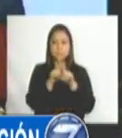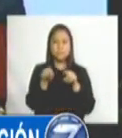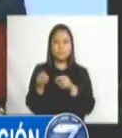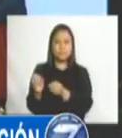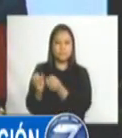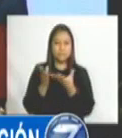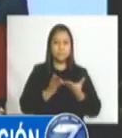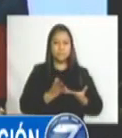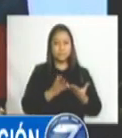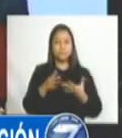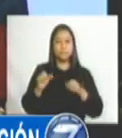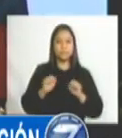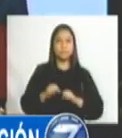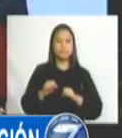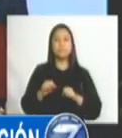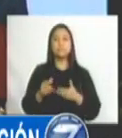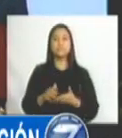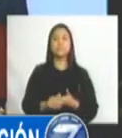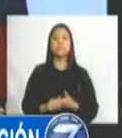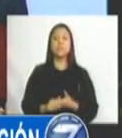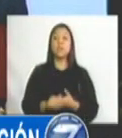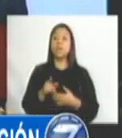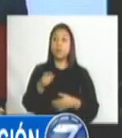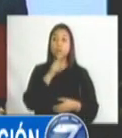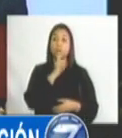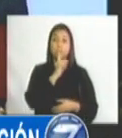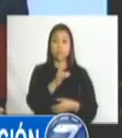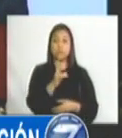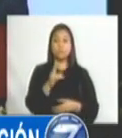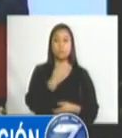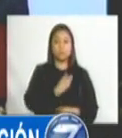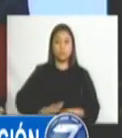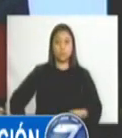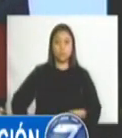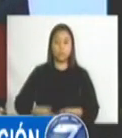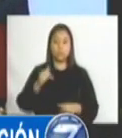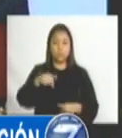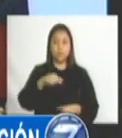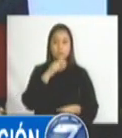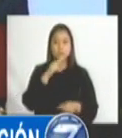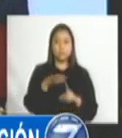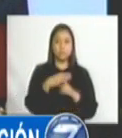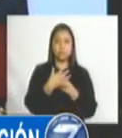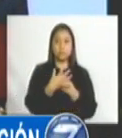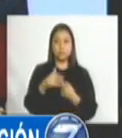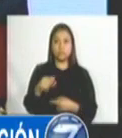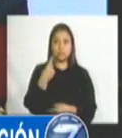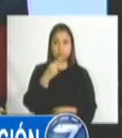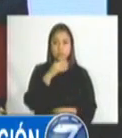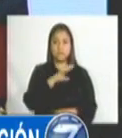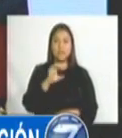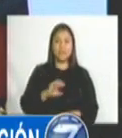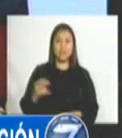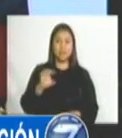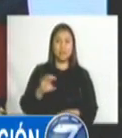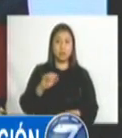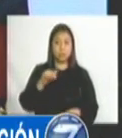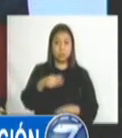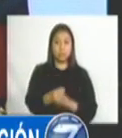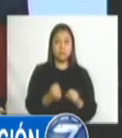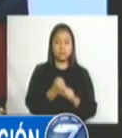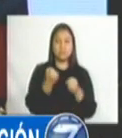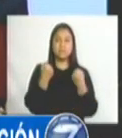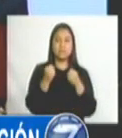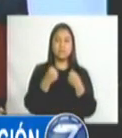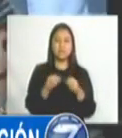prestan para este tipo de acciones. Como una respuesta gubernamental a esta situación, en enero de este año se creó la